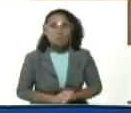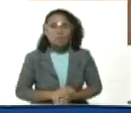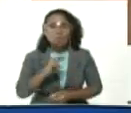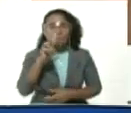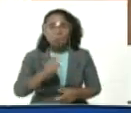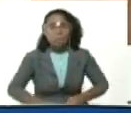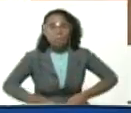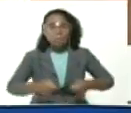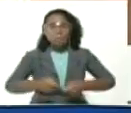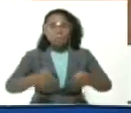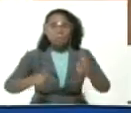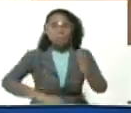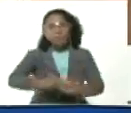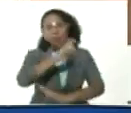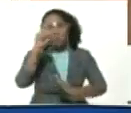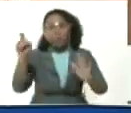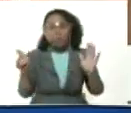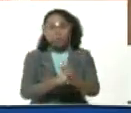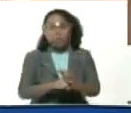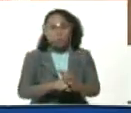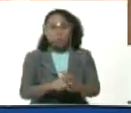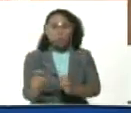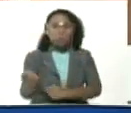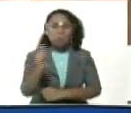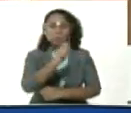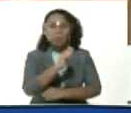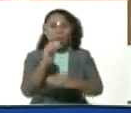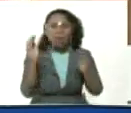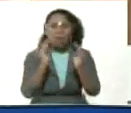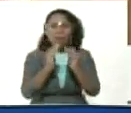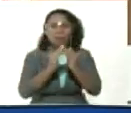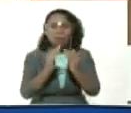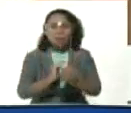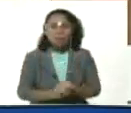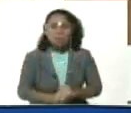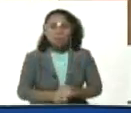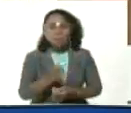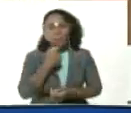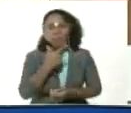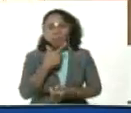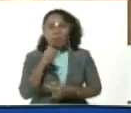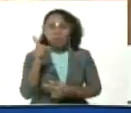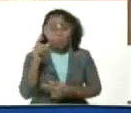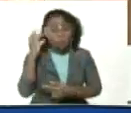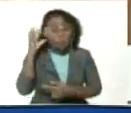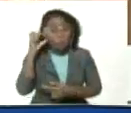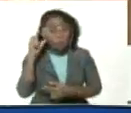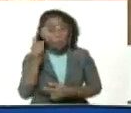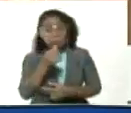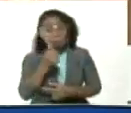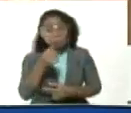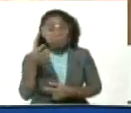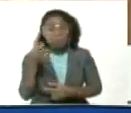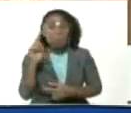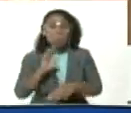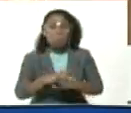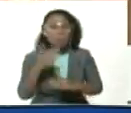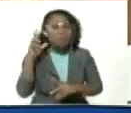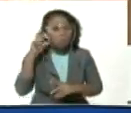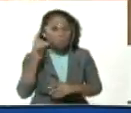mercados completos por mes al hogar. ¡Qué belleza! Suena bello, ¿verdad? ¿Y por qué suena